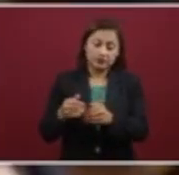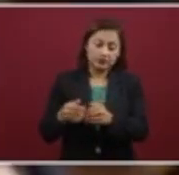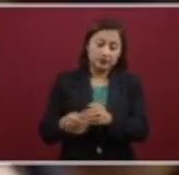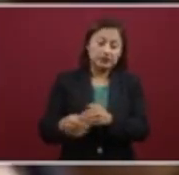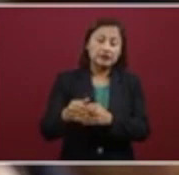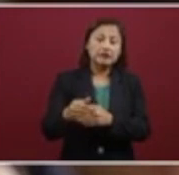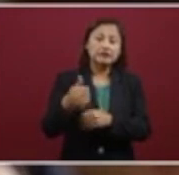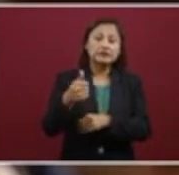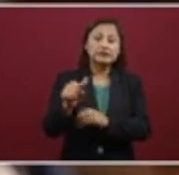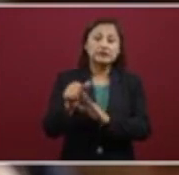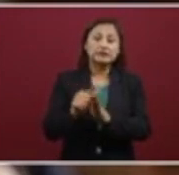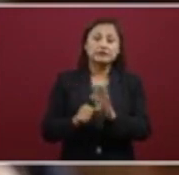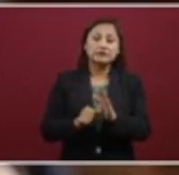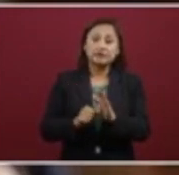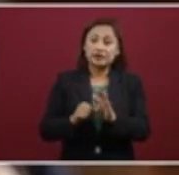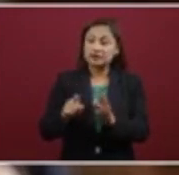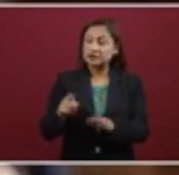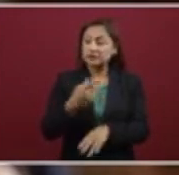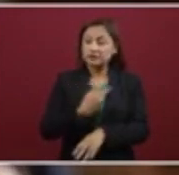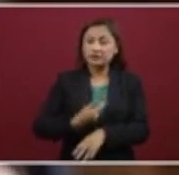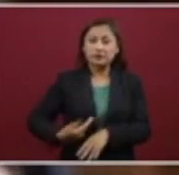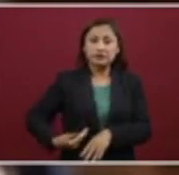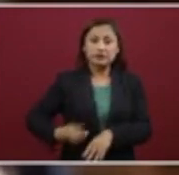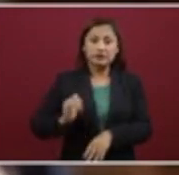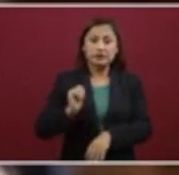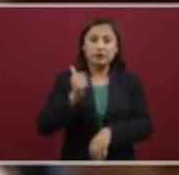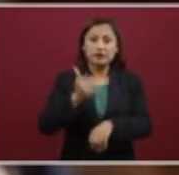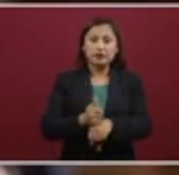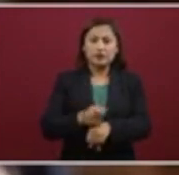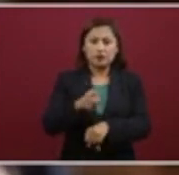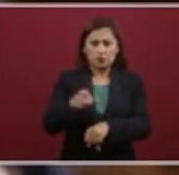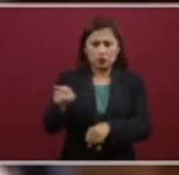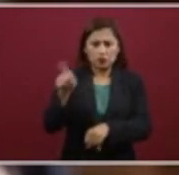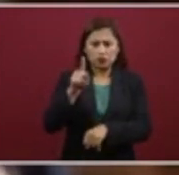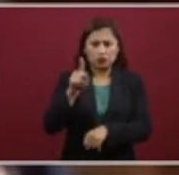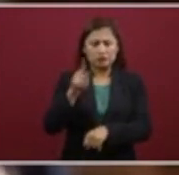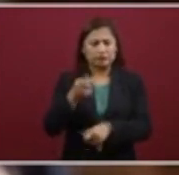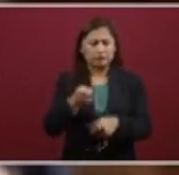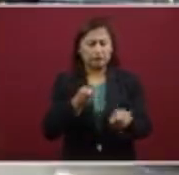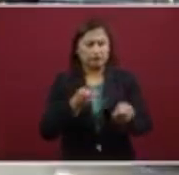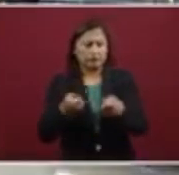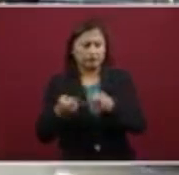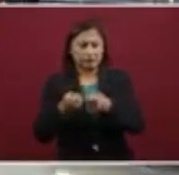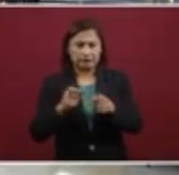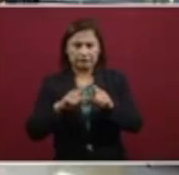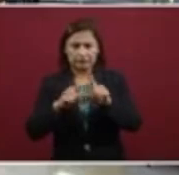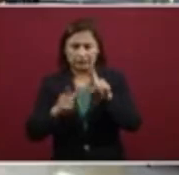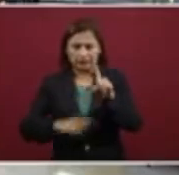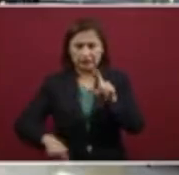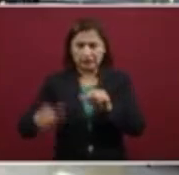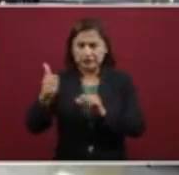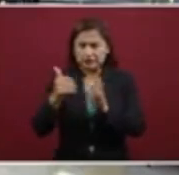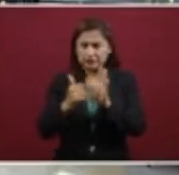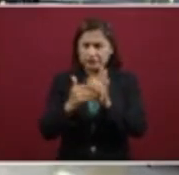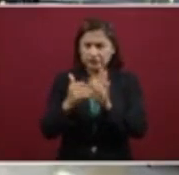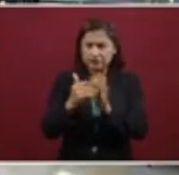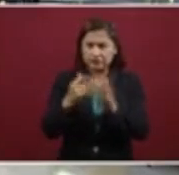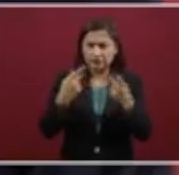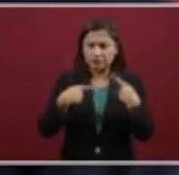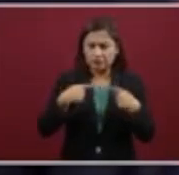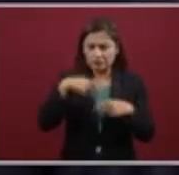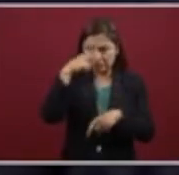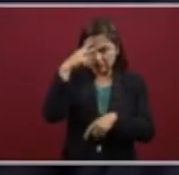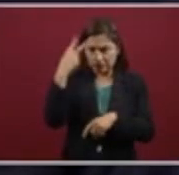gobernar a los 120 millones de mexicanos que somos. Sí, me siento muy bien,